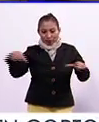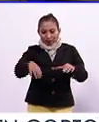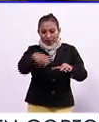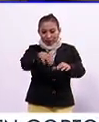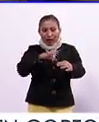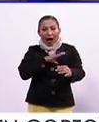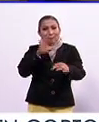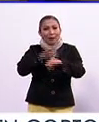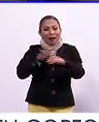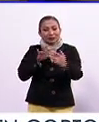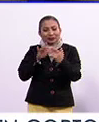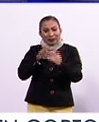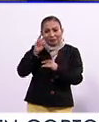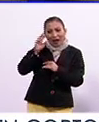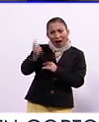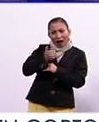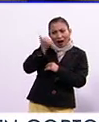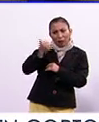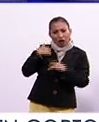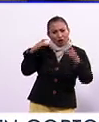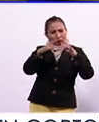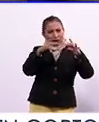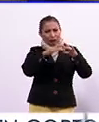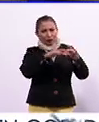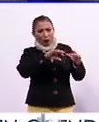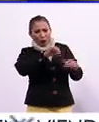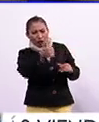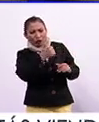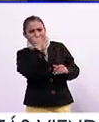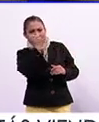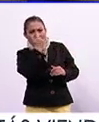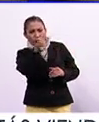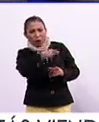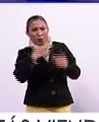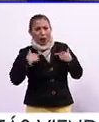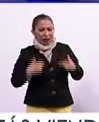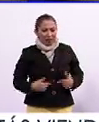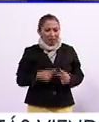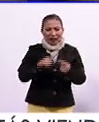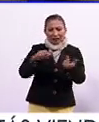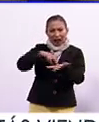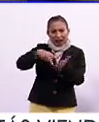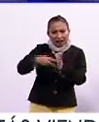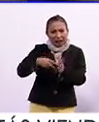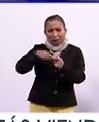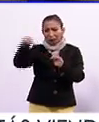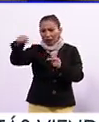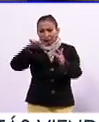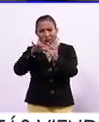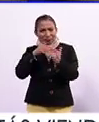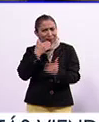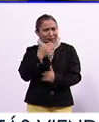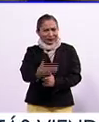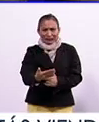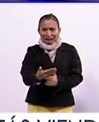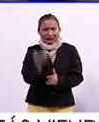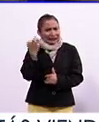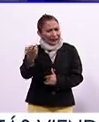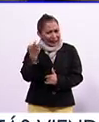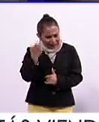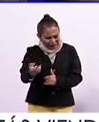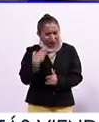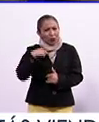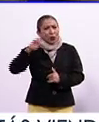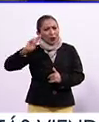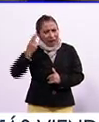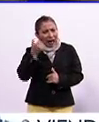tener comunicación y veo que los estudiantes tienen comunicación con estudiantes de humanidades, de arquitectura y todo eso. Qué bueno, ¿no? Eso es